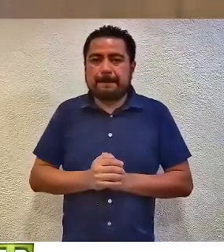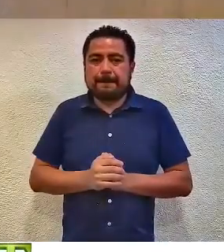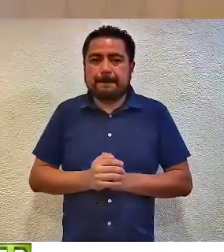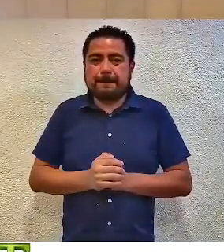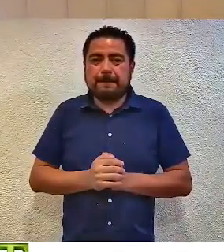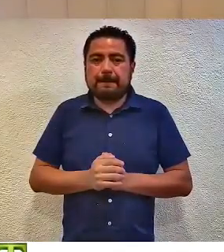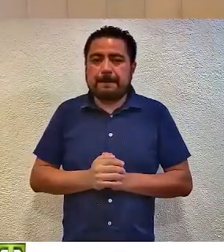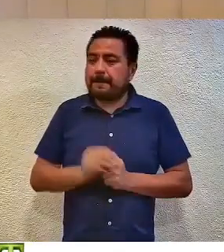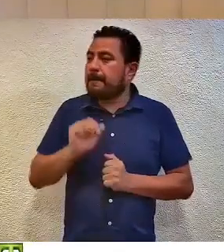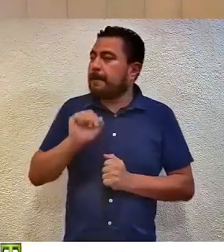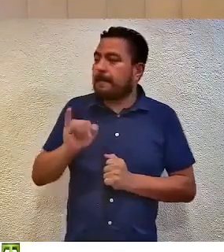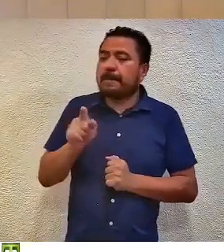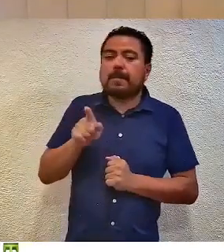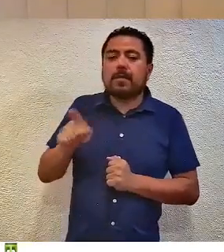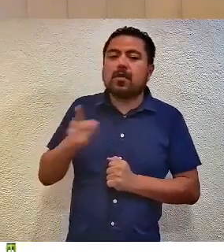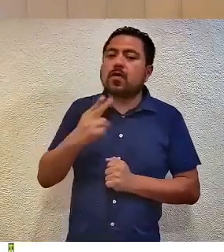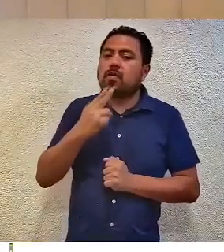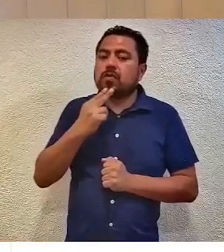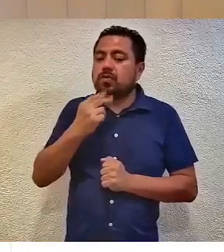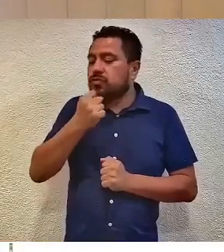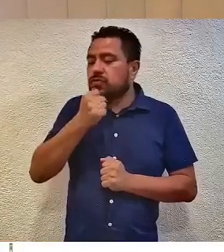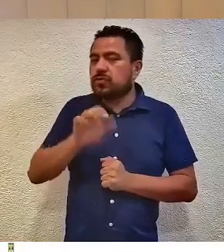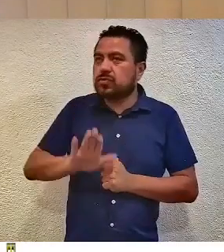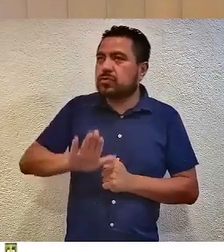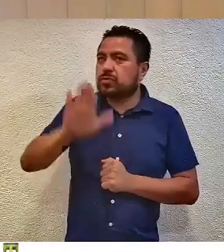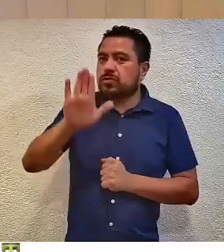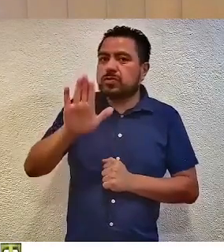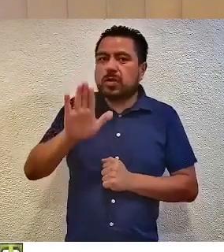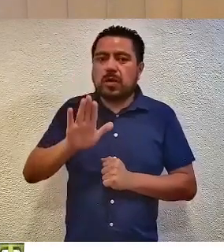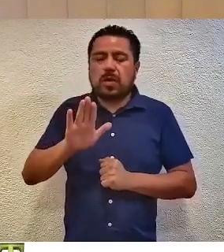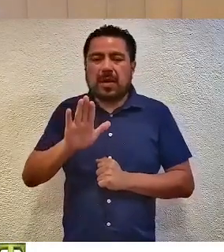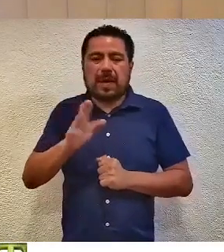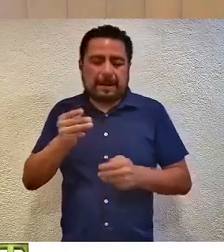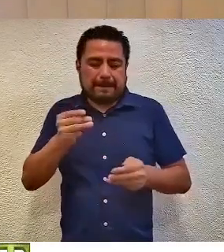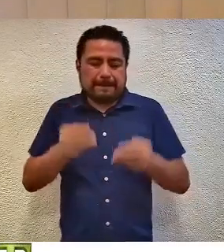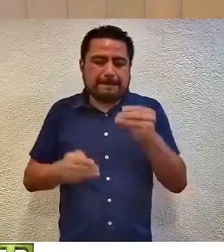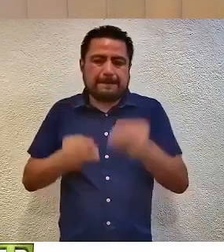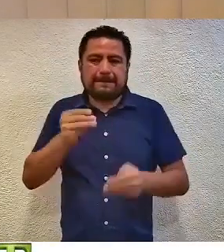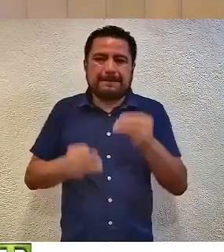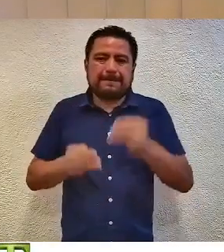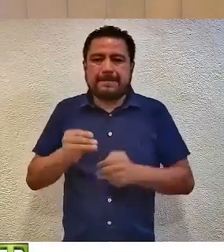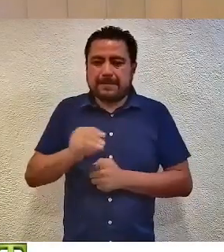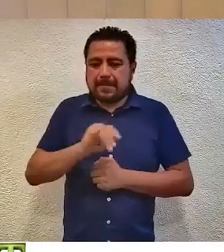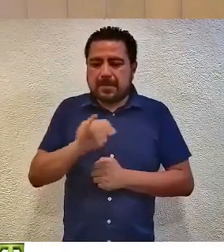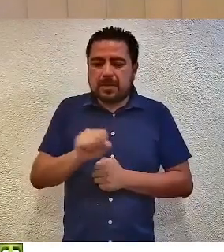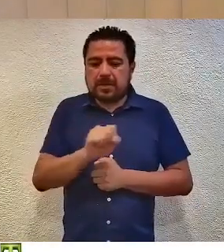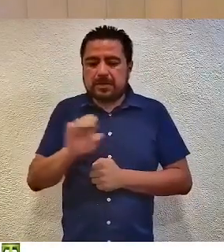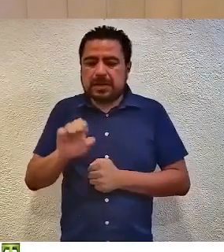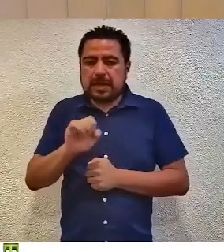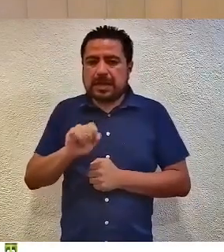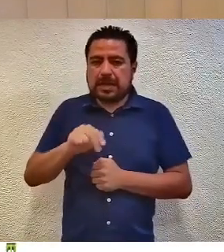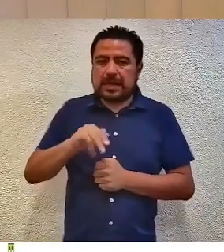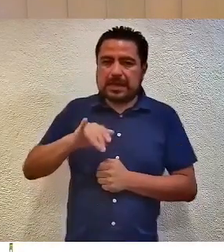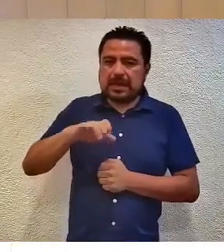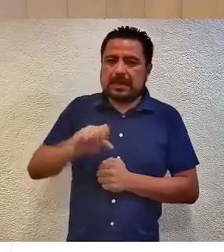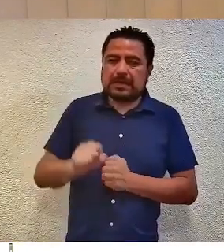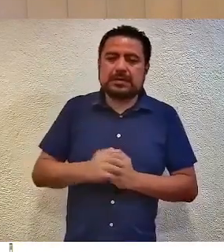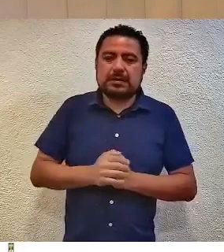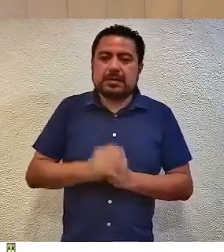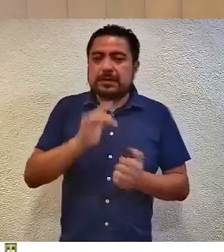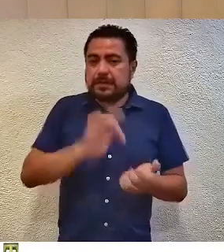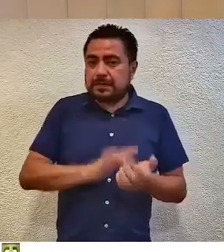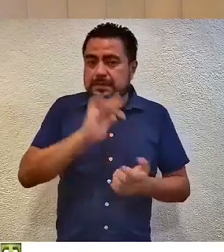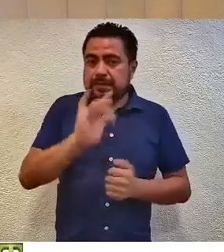Sí, magistrado, tiene el uso de la palabra el magistrado José Inés Betancourt Salgado.